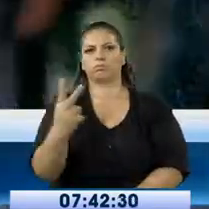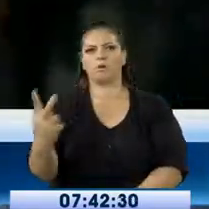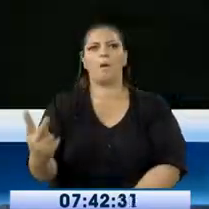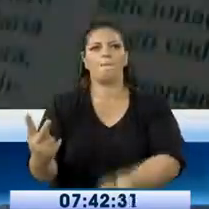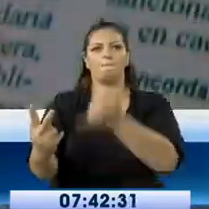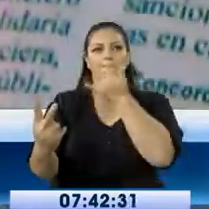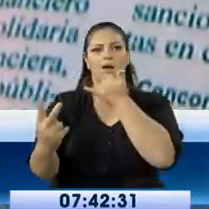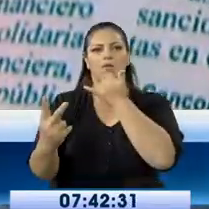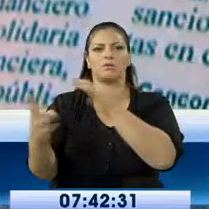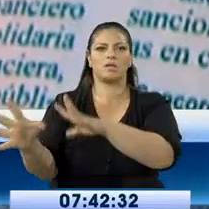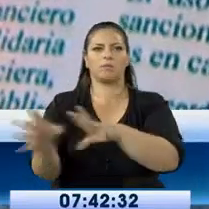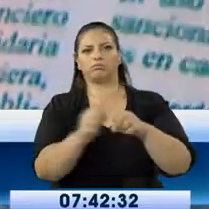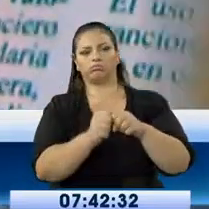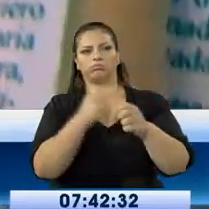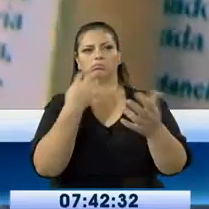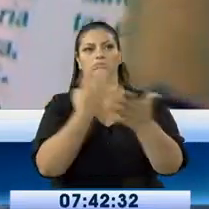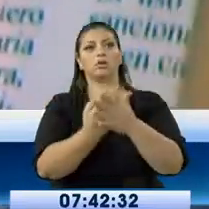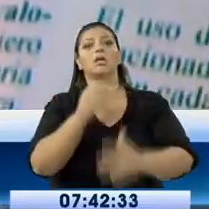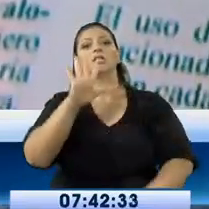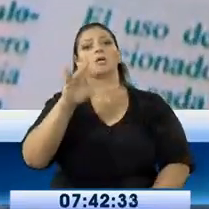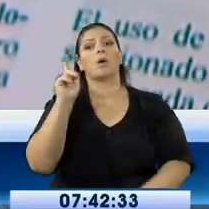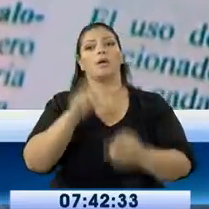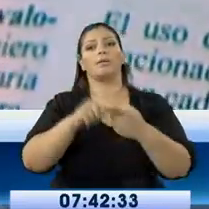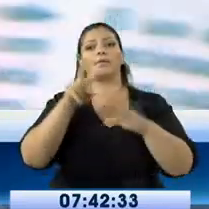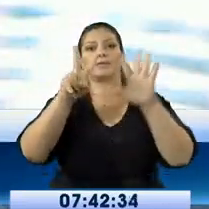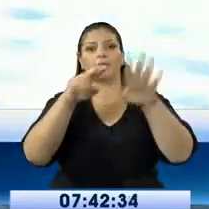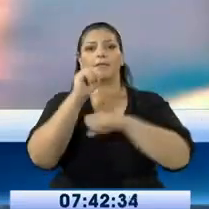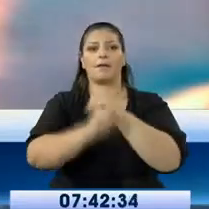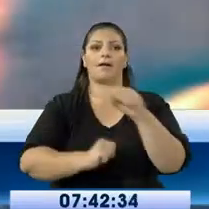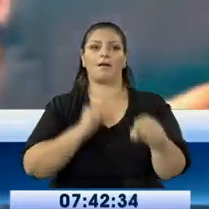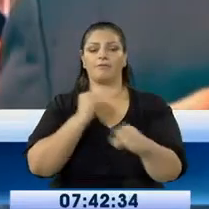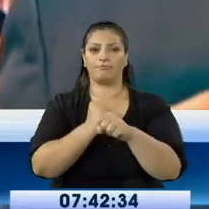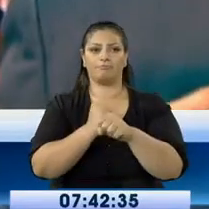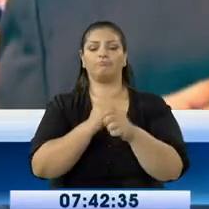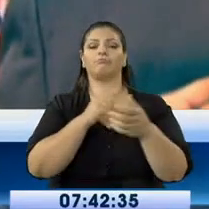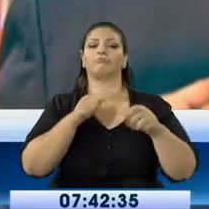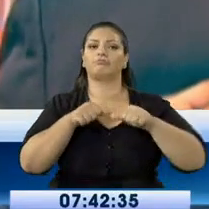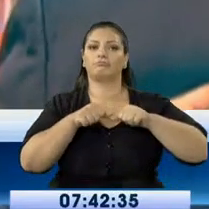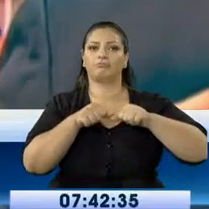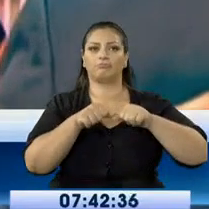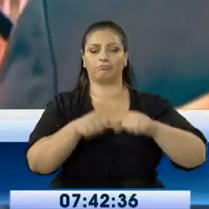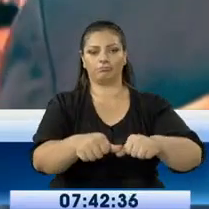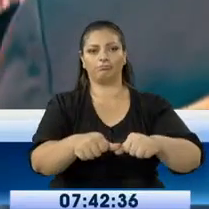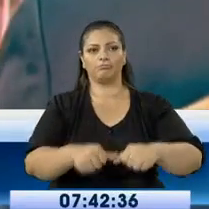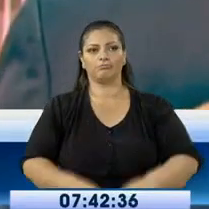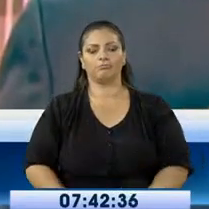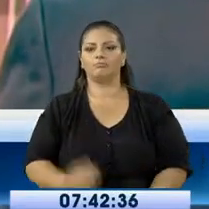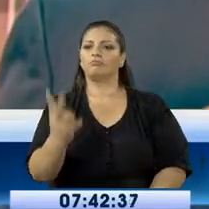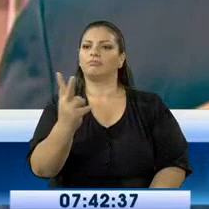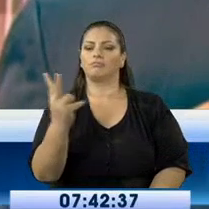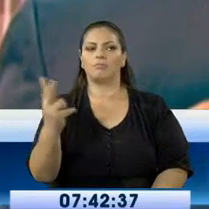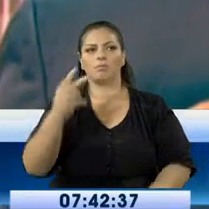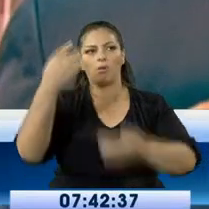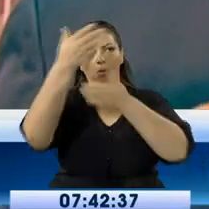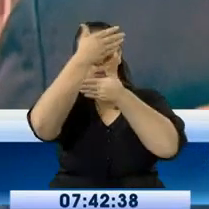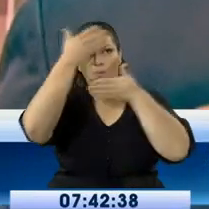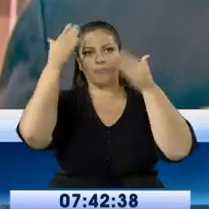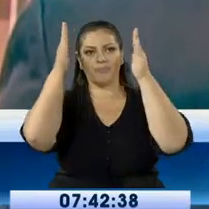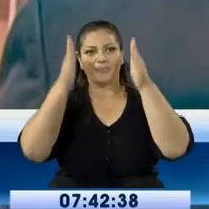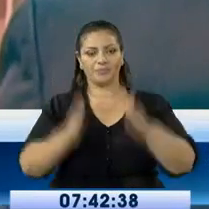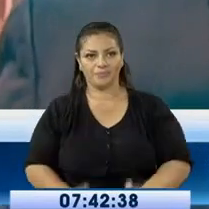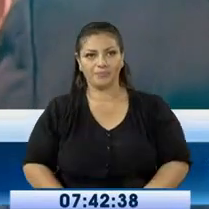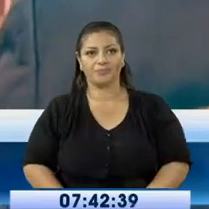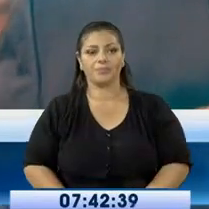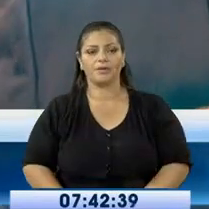falsos, sancionado con una pena de 5 a 7 años y pena privativa de libertad. Aparte, han incurrido en el delito de estafa también porque